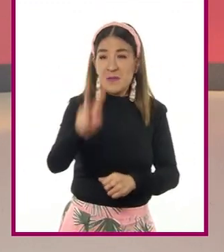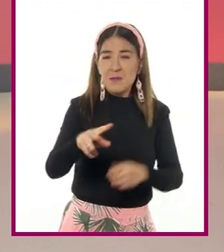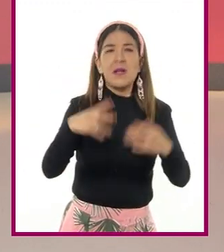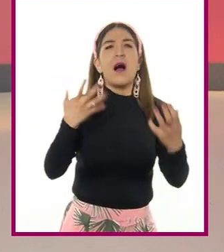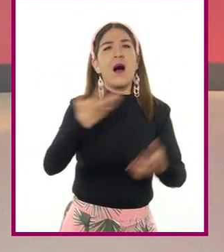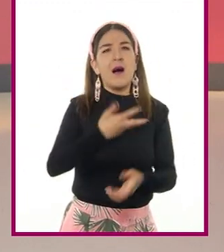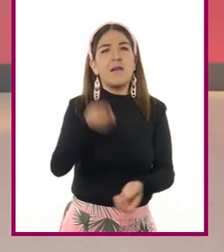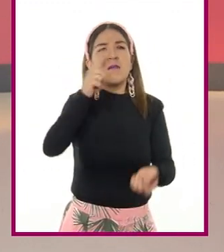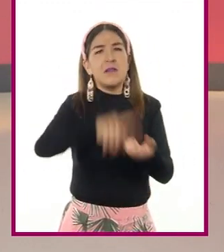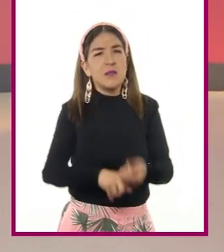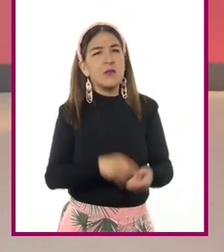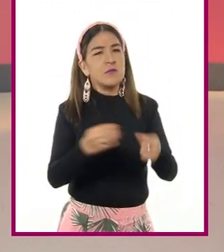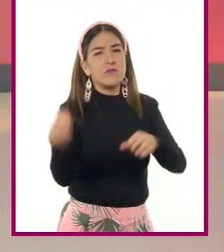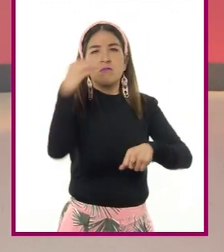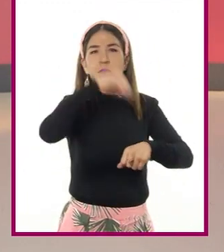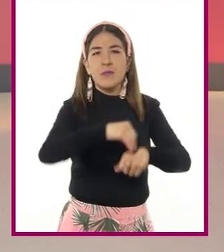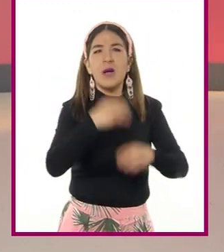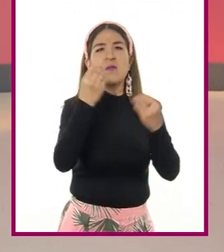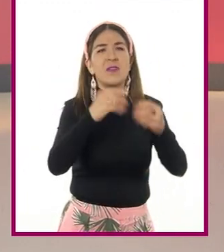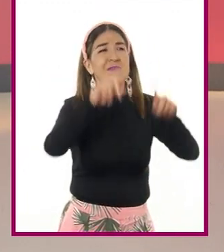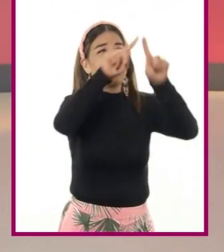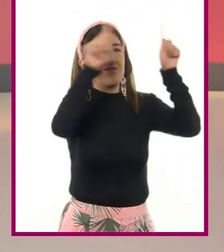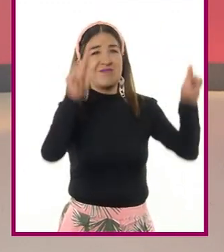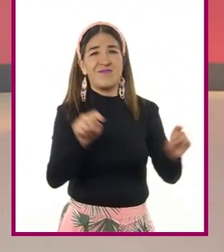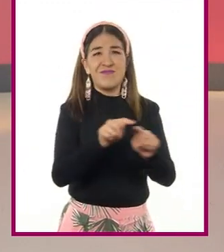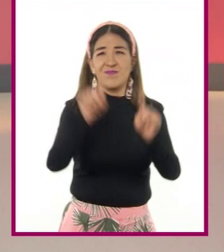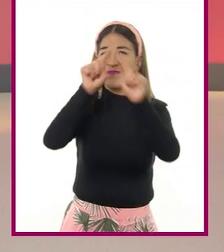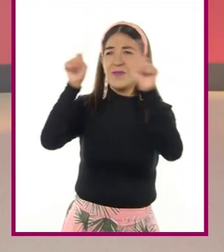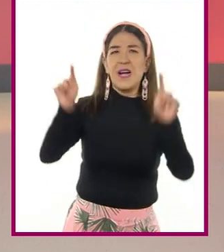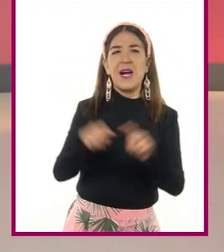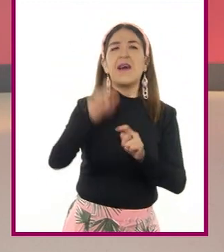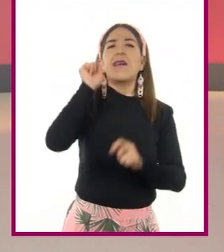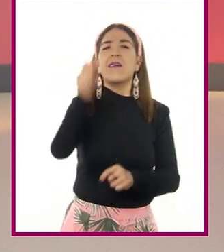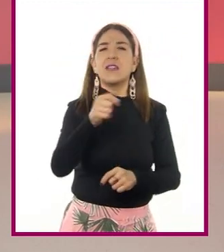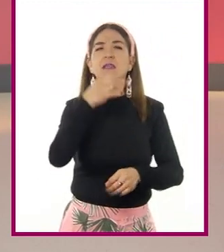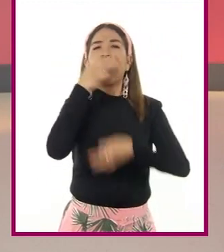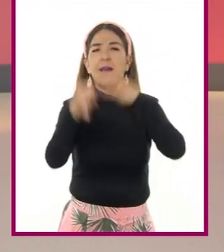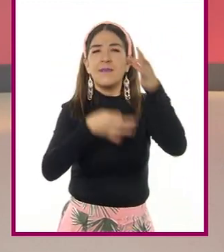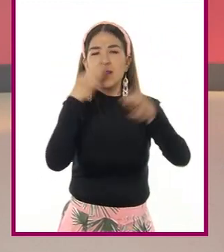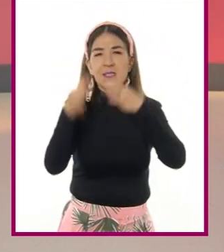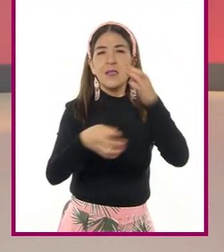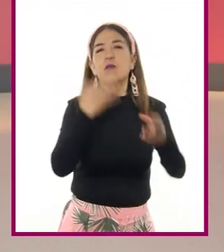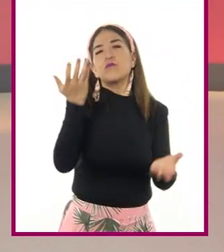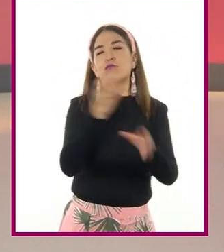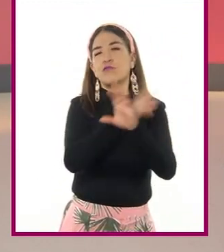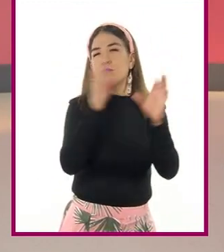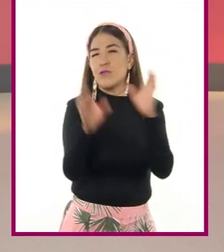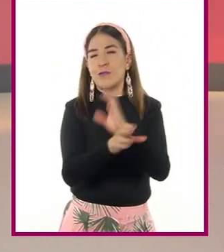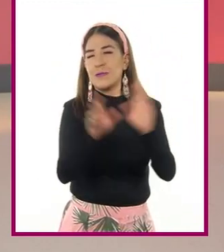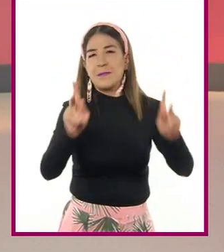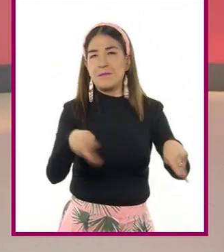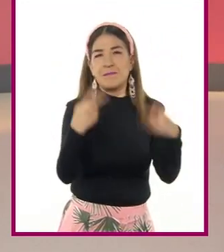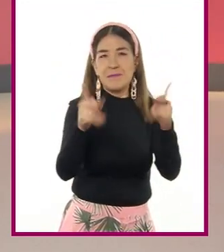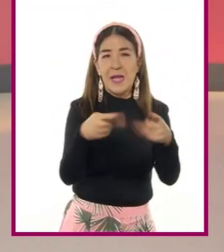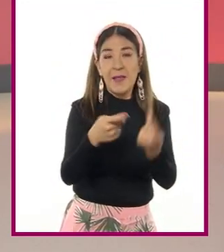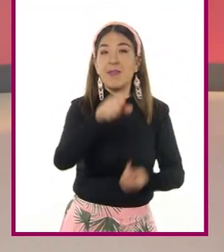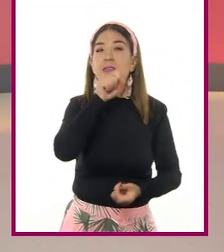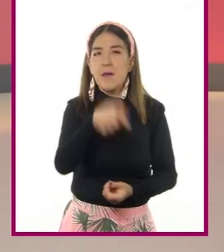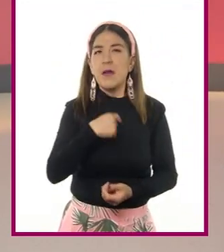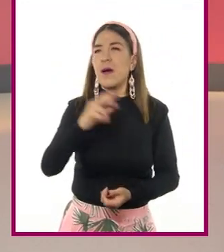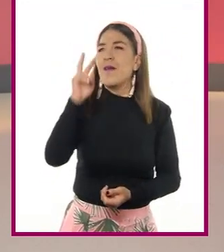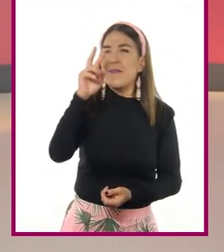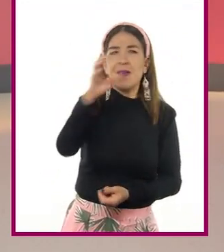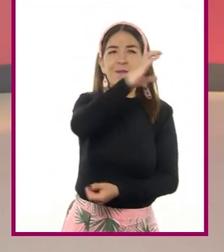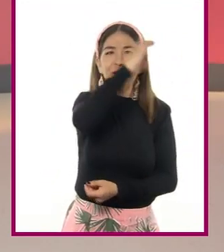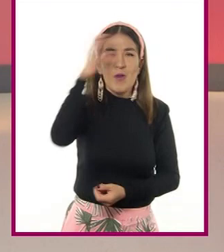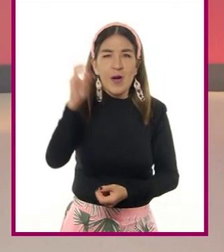habían colocado muchos espectaculares donde se promocionaba algún producto. Y también vi la fotografía